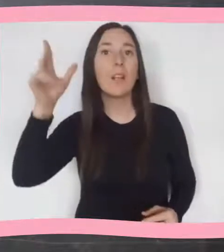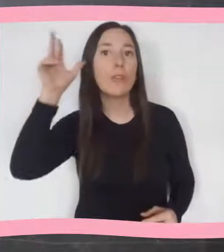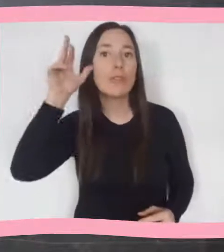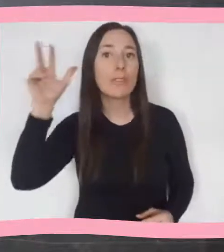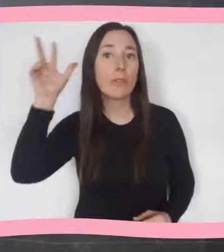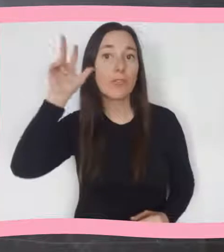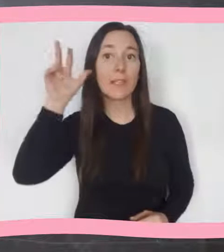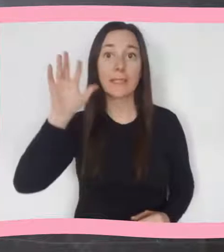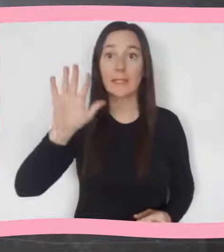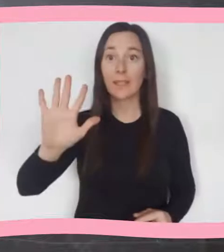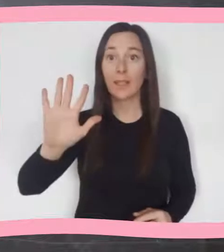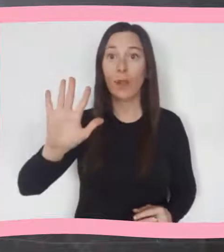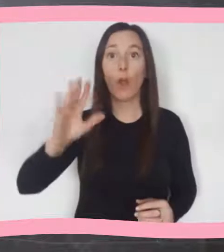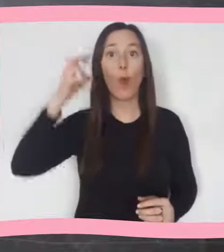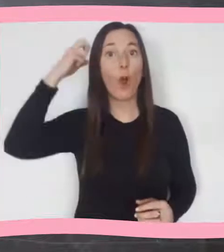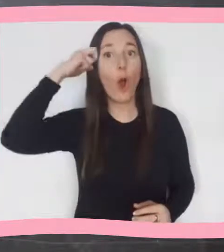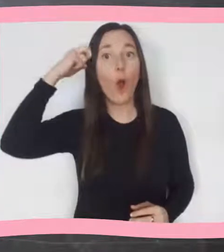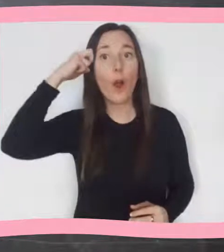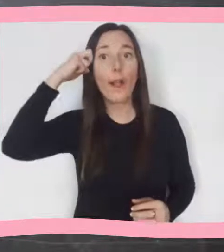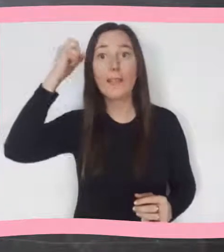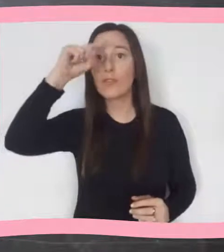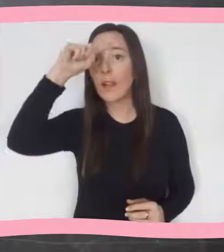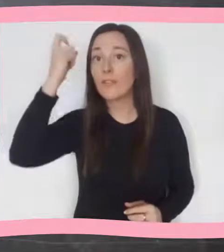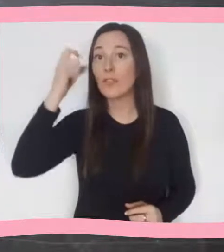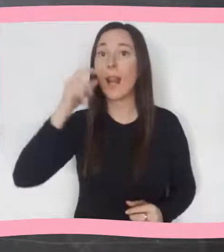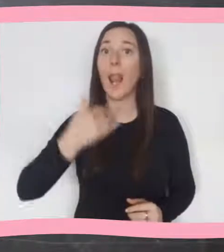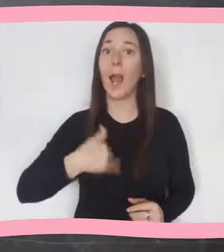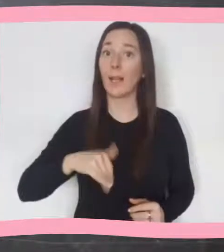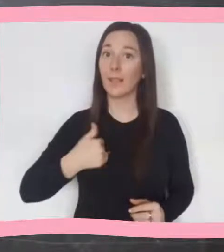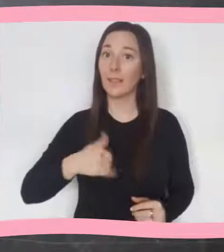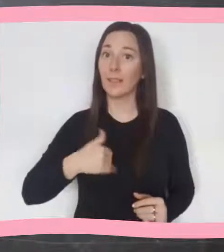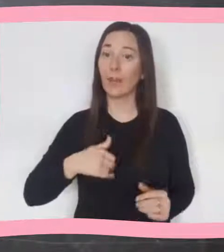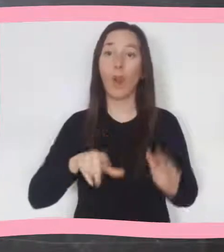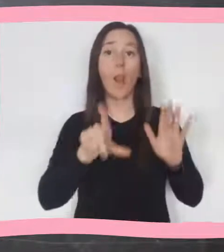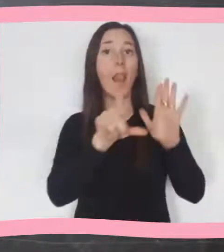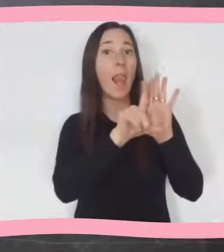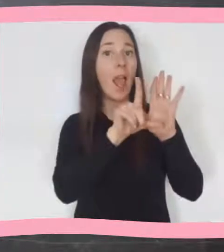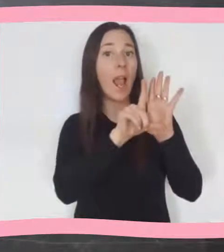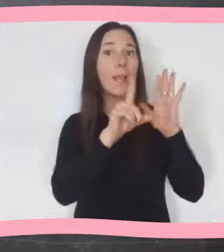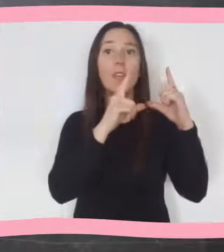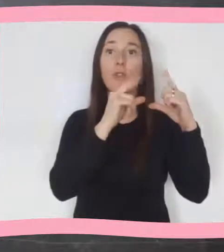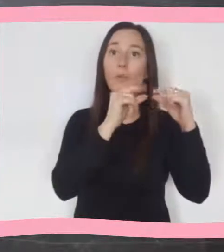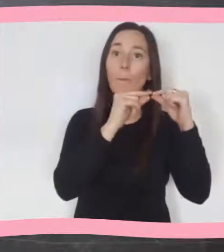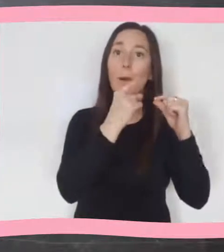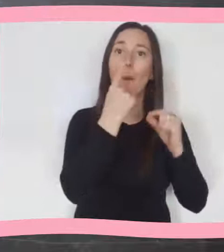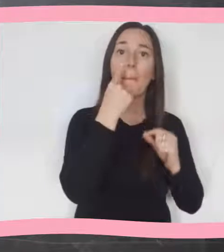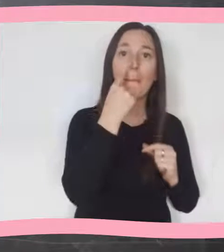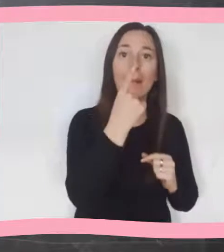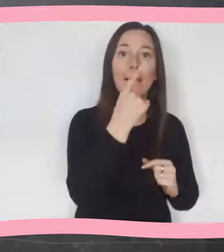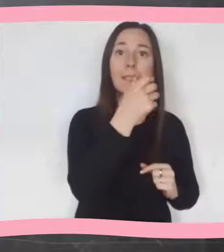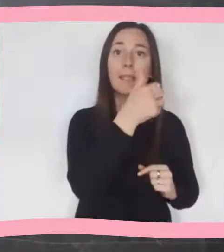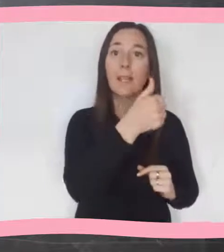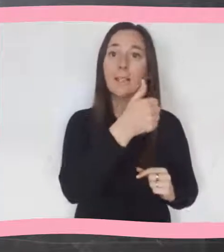1885 el Congreso Nacional Argentino sancionó la Ley